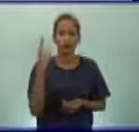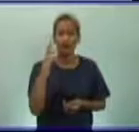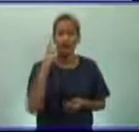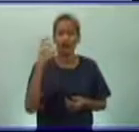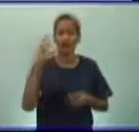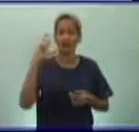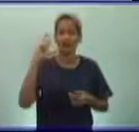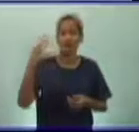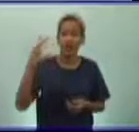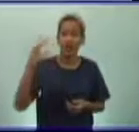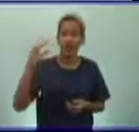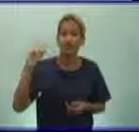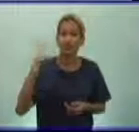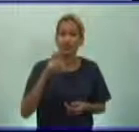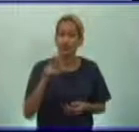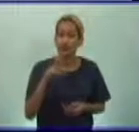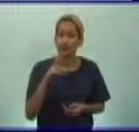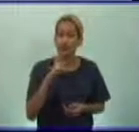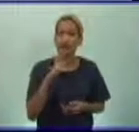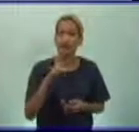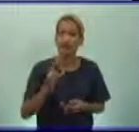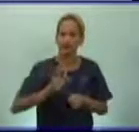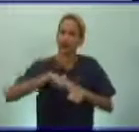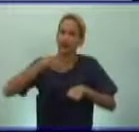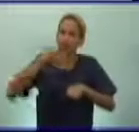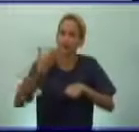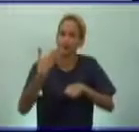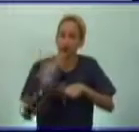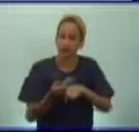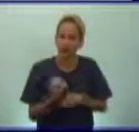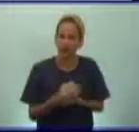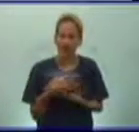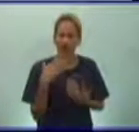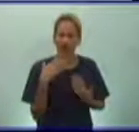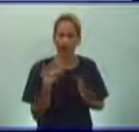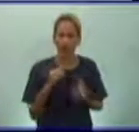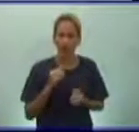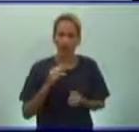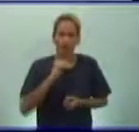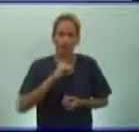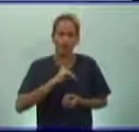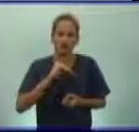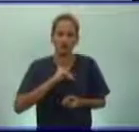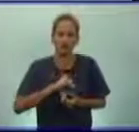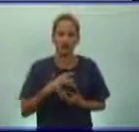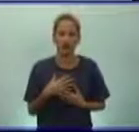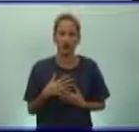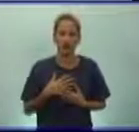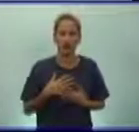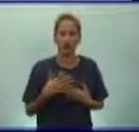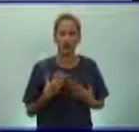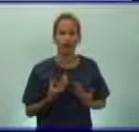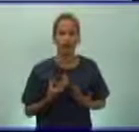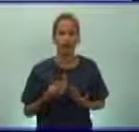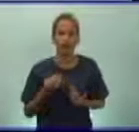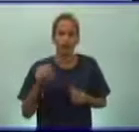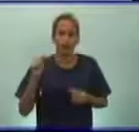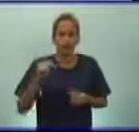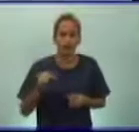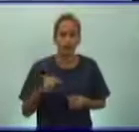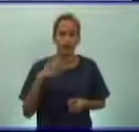D los responderán después. ¿Cómo se siente la presencia de Celia? Argumenta tu